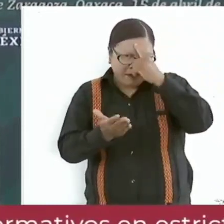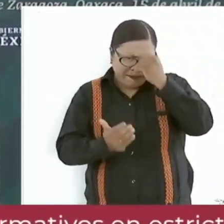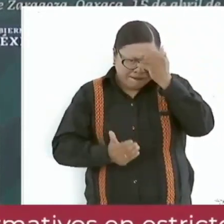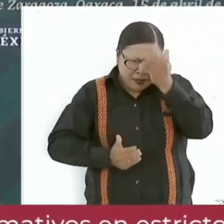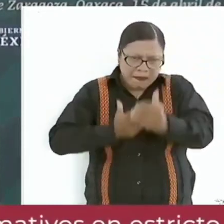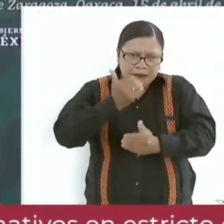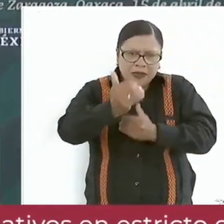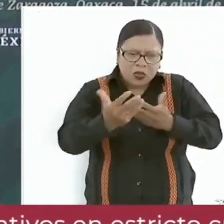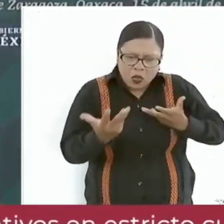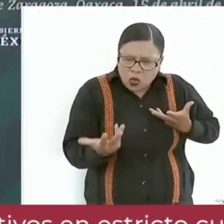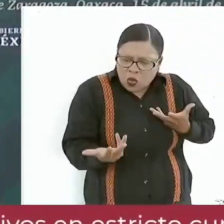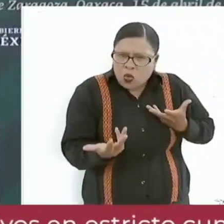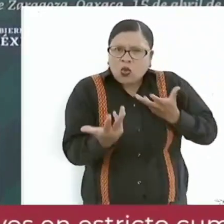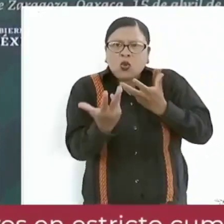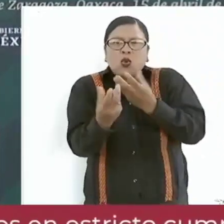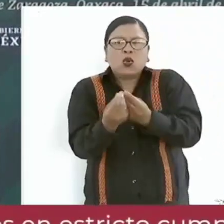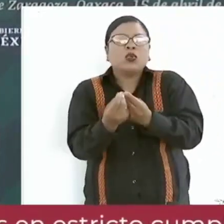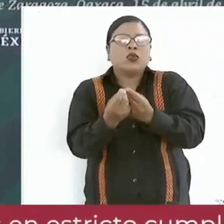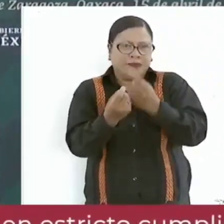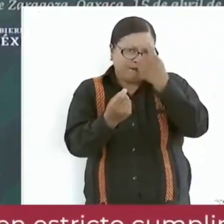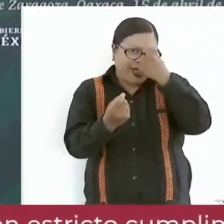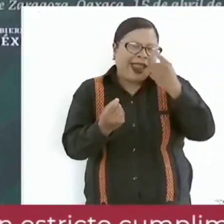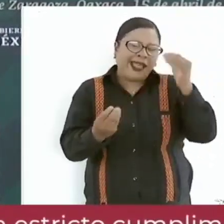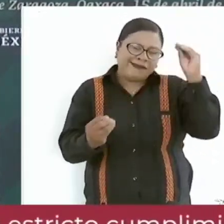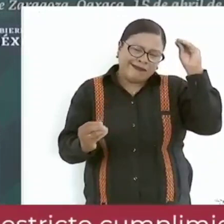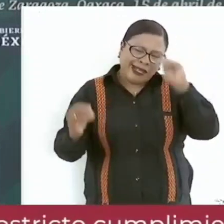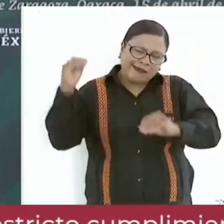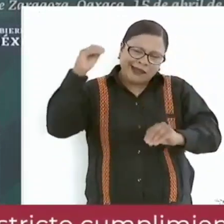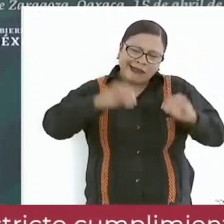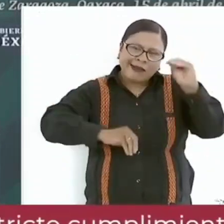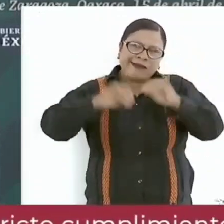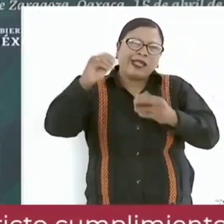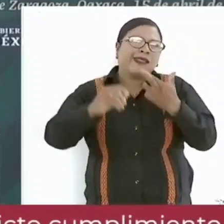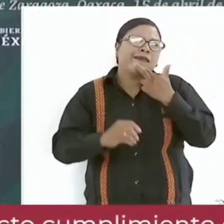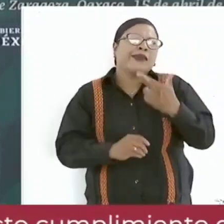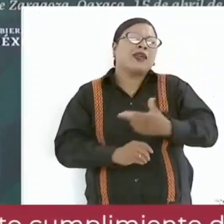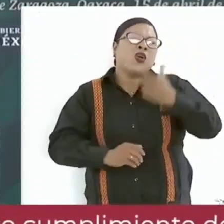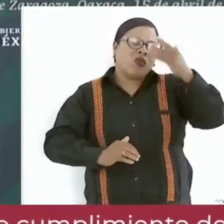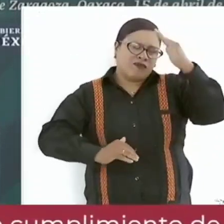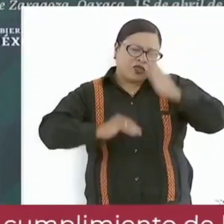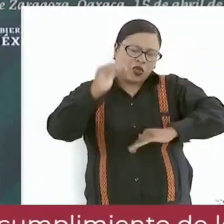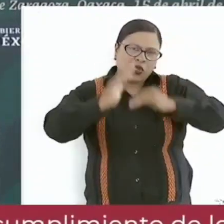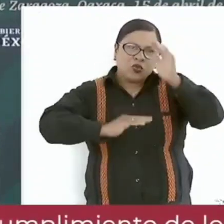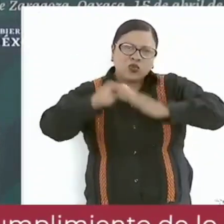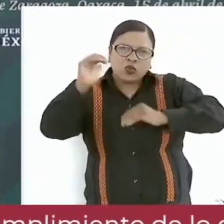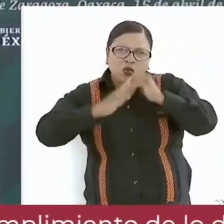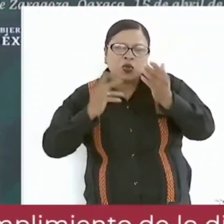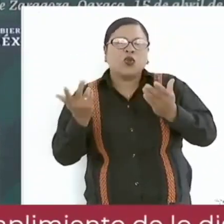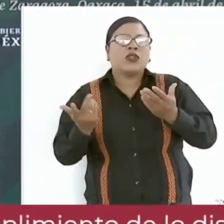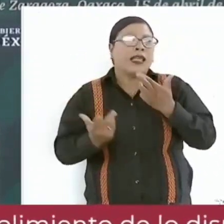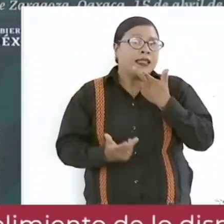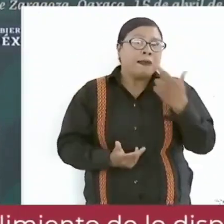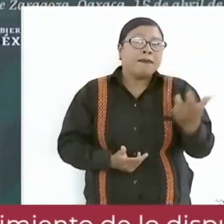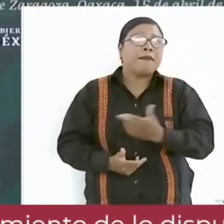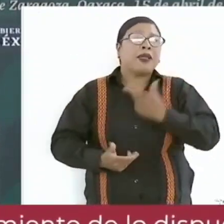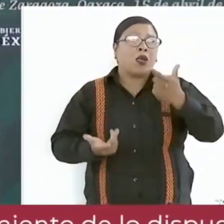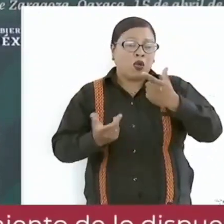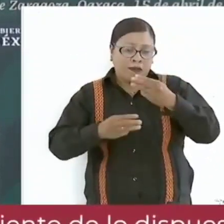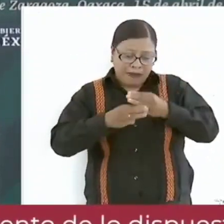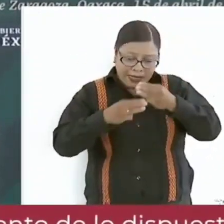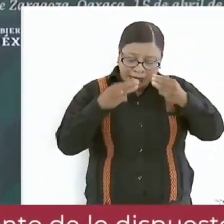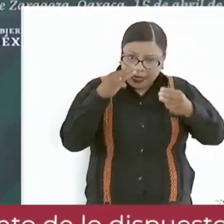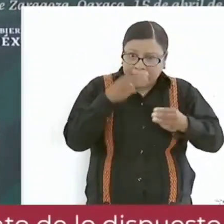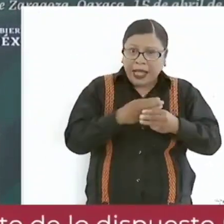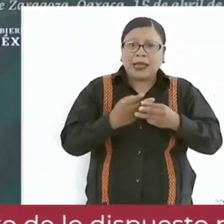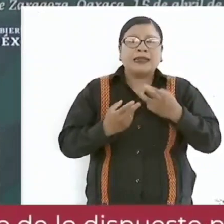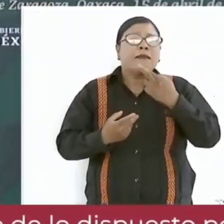avanzando juntos en la construcción de mayor y mejor infraestructura, el mejoramiento del equipo,